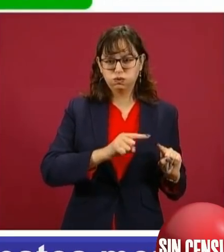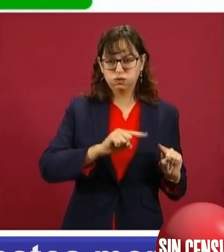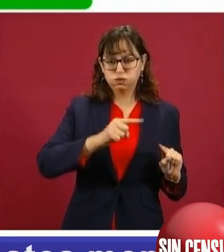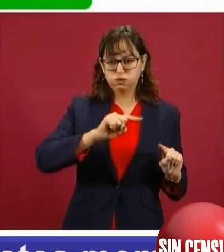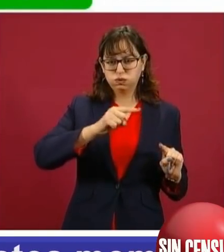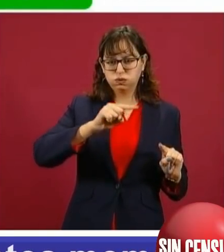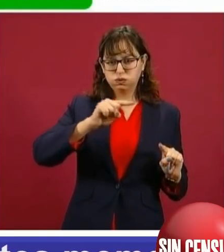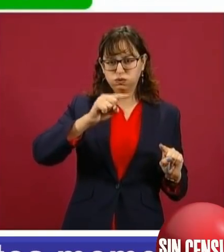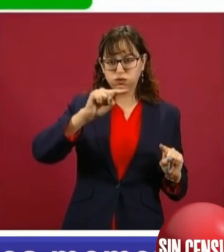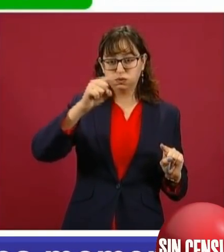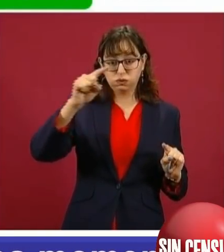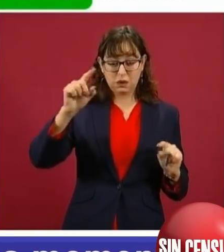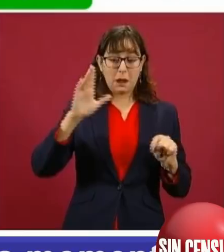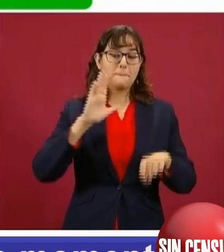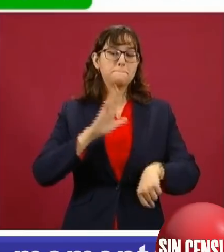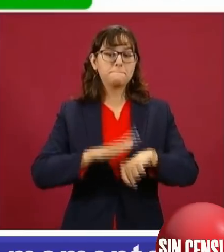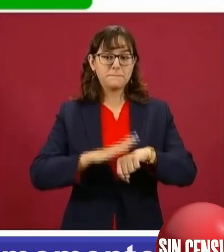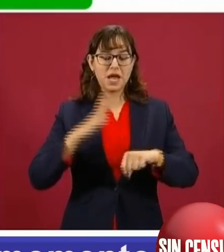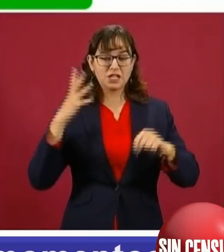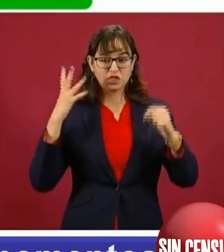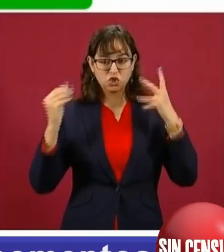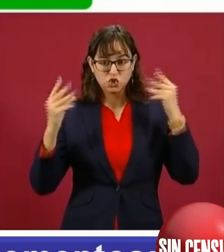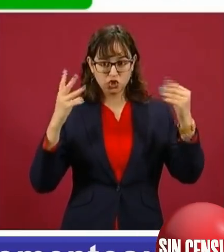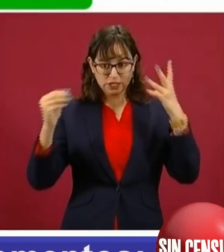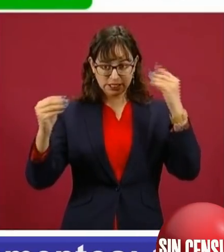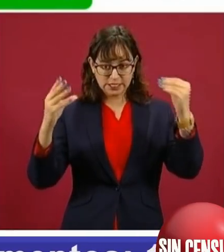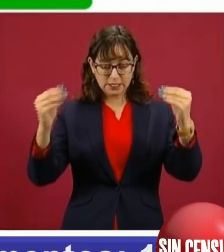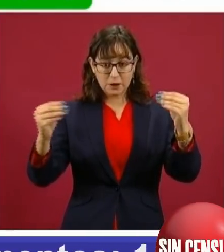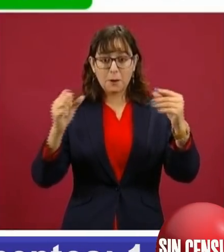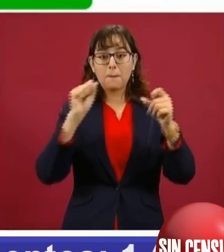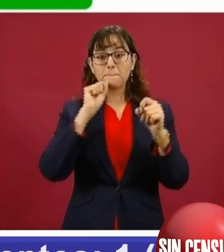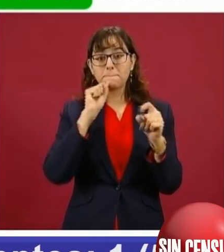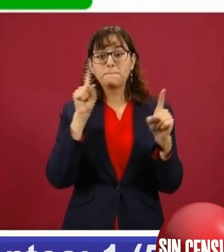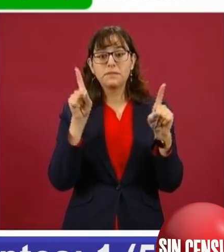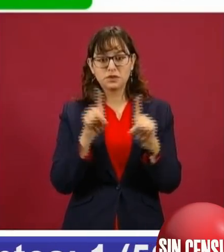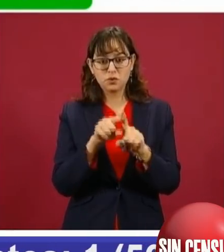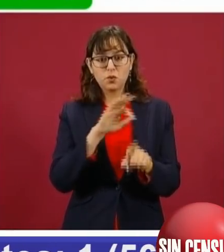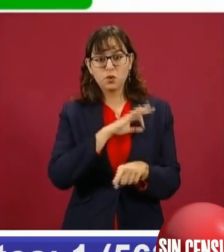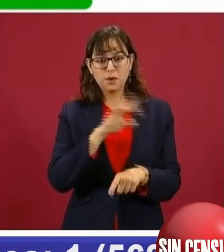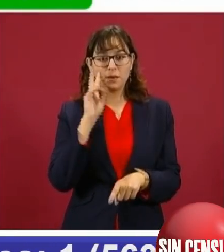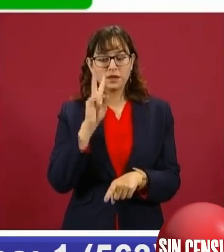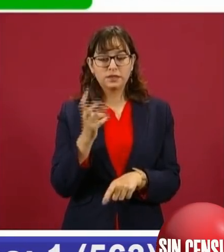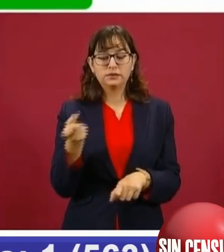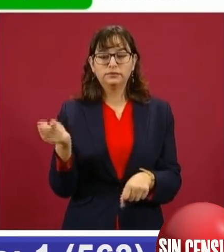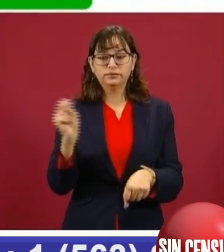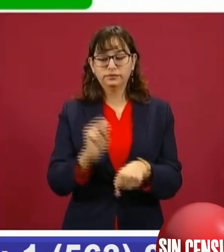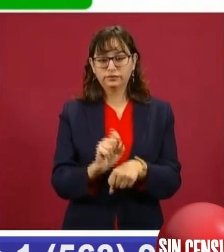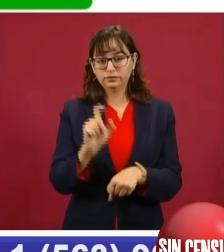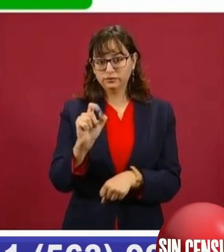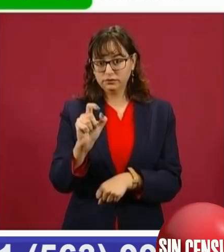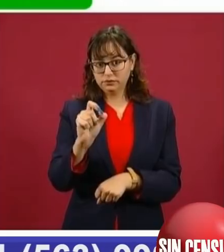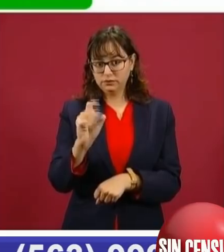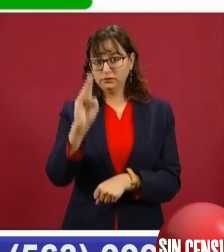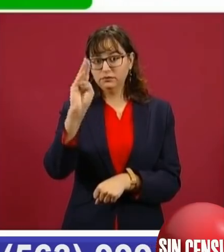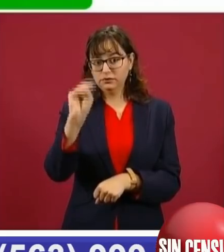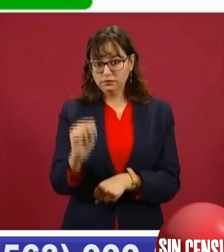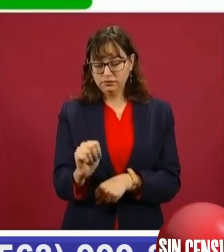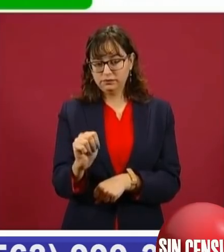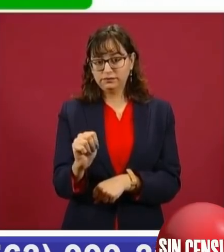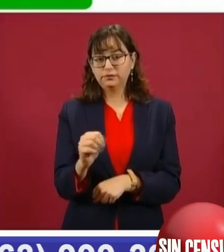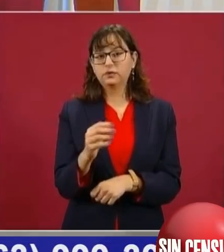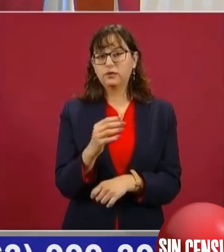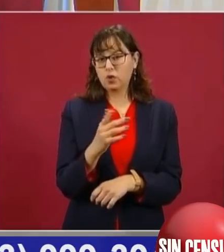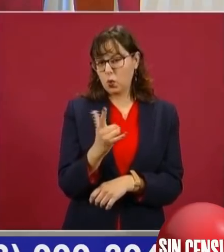gráfica, quiere decir mayor intensidad epidémica, y lo mismo se ve que a partir de la semana 29 fue la última semana de